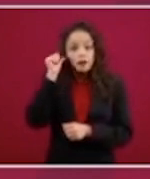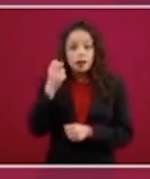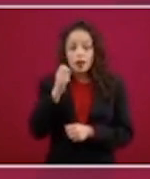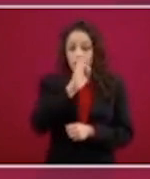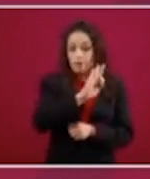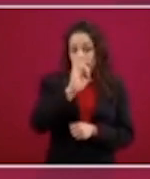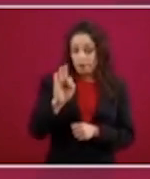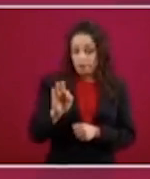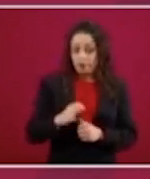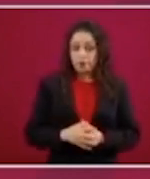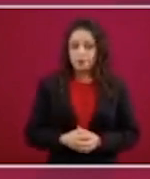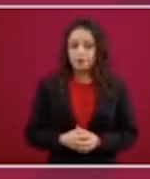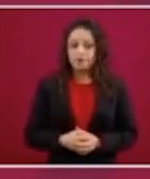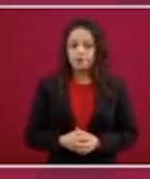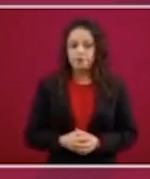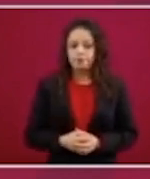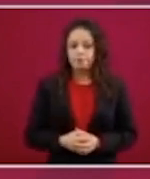tenemos un